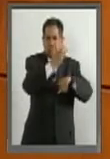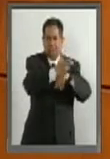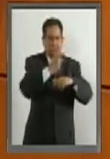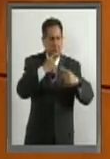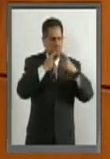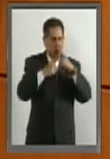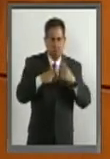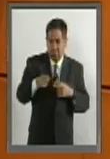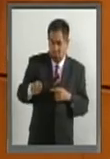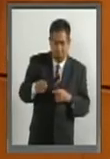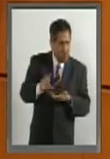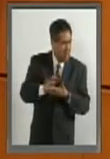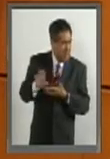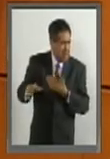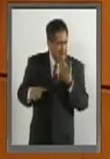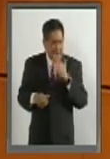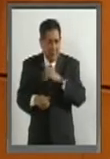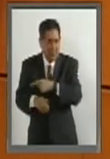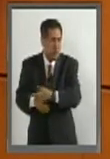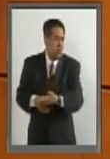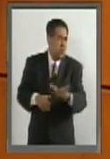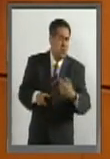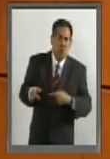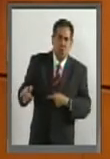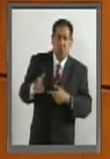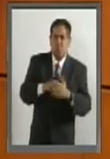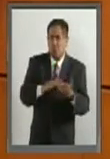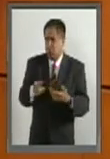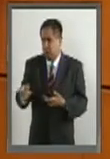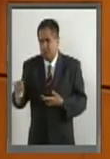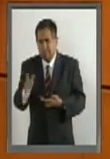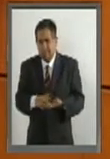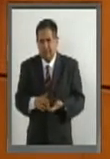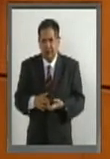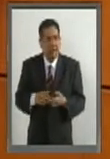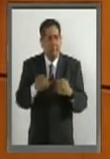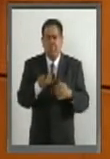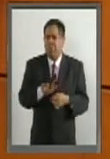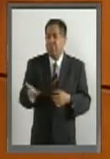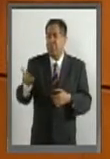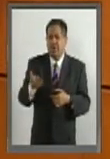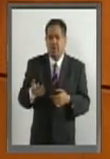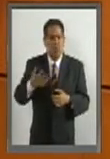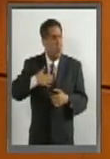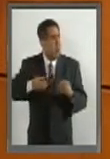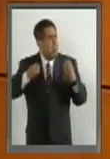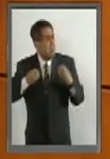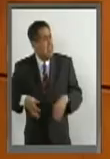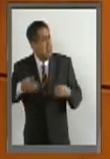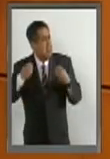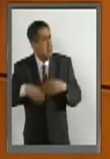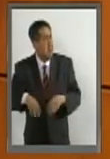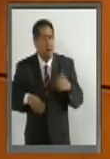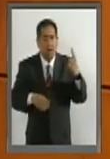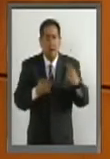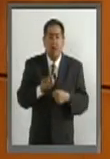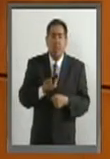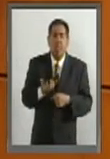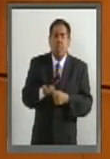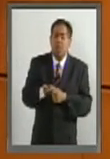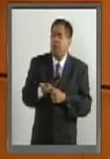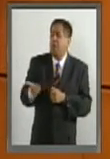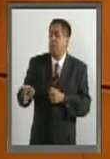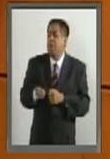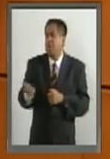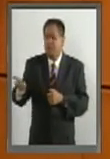usamos bien los recursos que nos mandan, que son una porquería comparado con lo que nos ha costado a nosotros. Esos